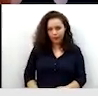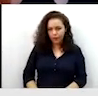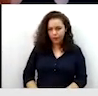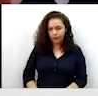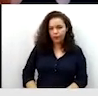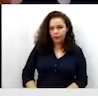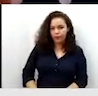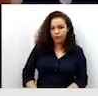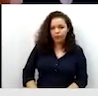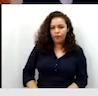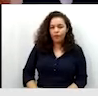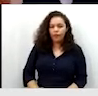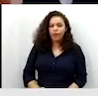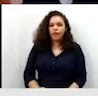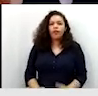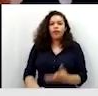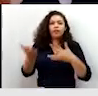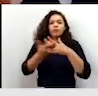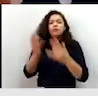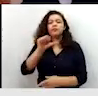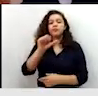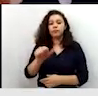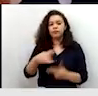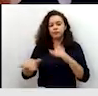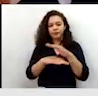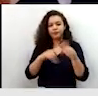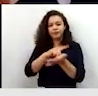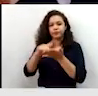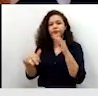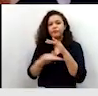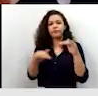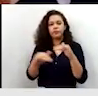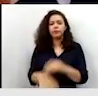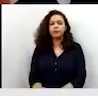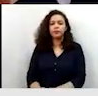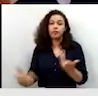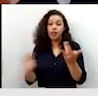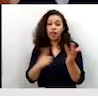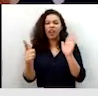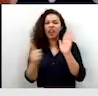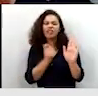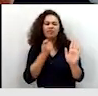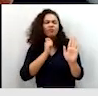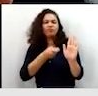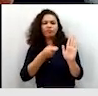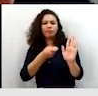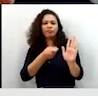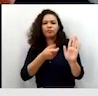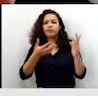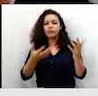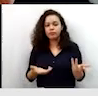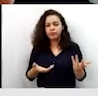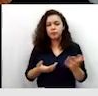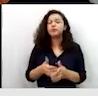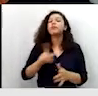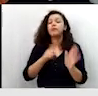Pues bueno, el apartado A, que ya vamos a iniciar con el saneamiento básico, pues su marco legal, como tal tenemos la